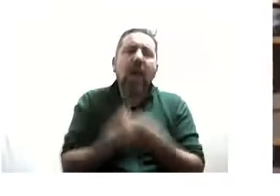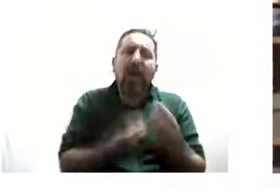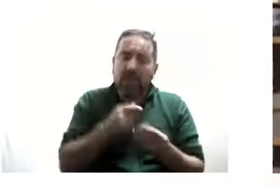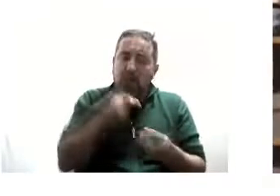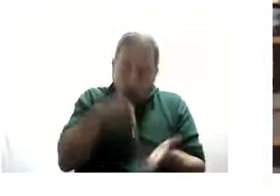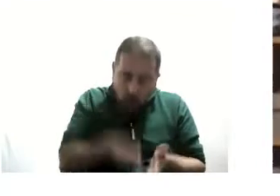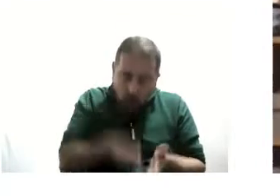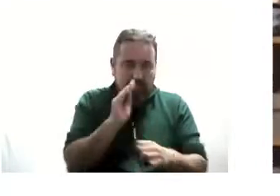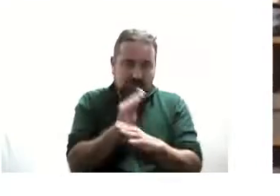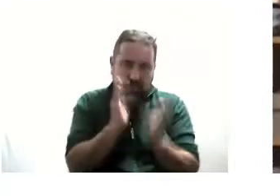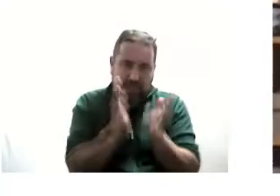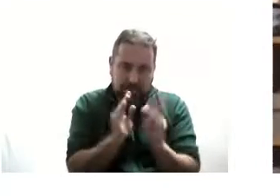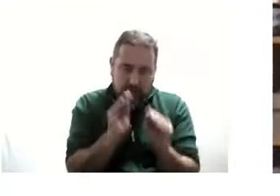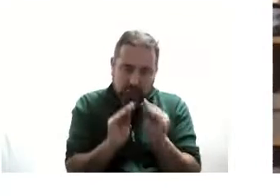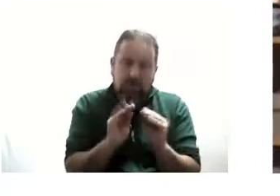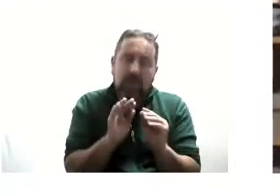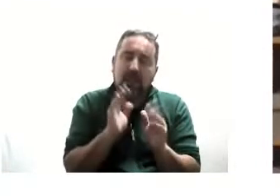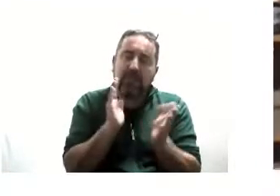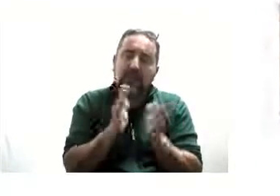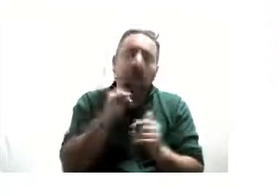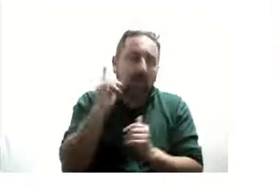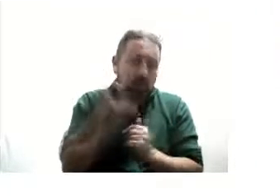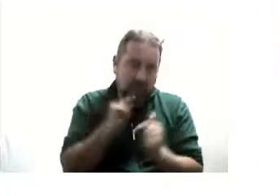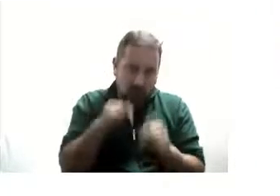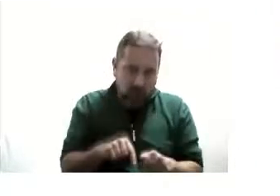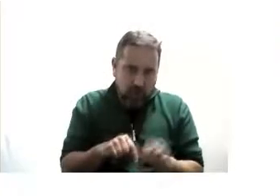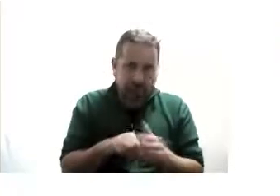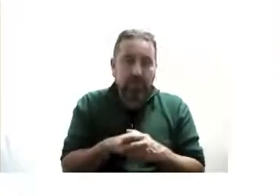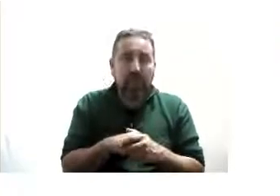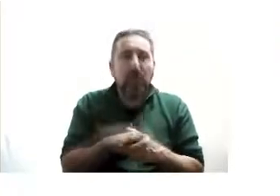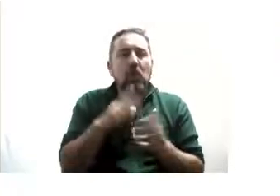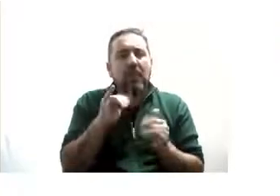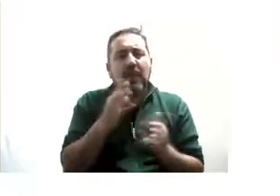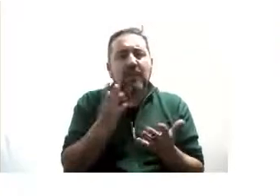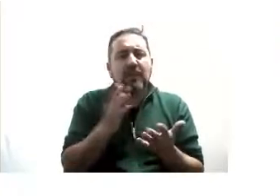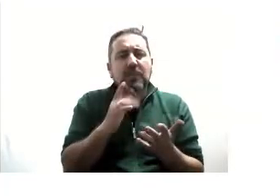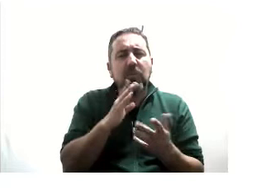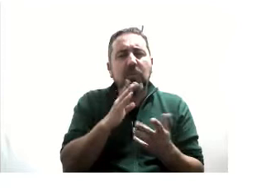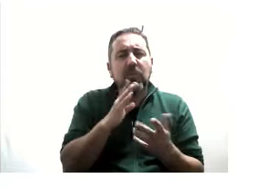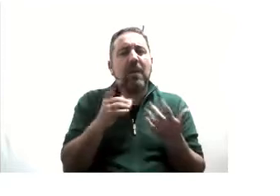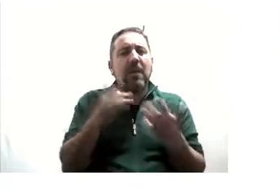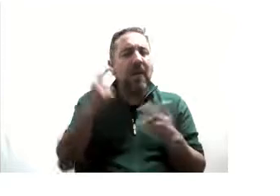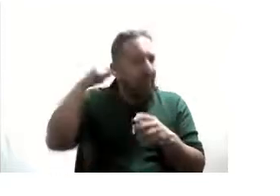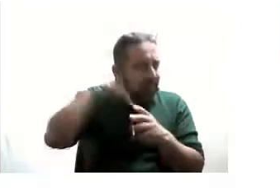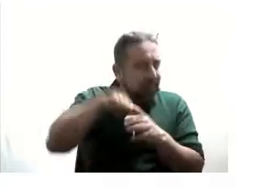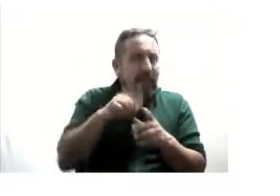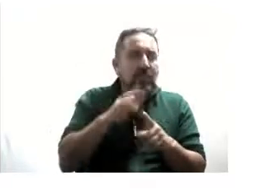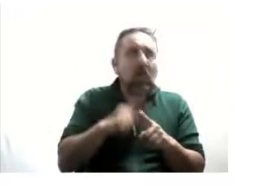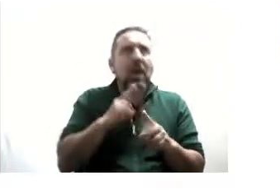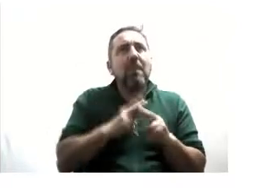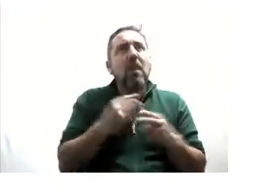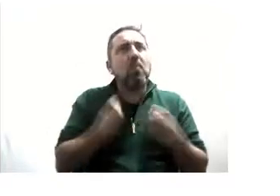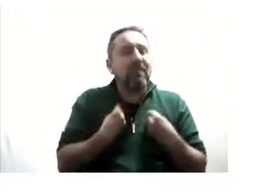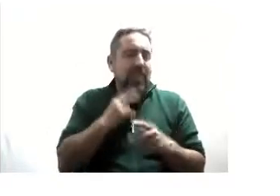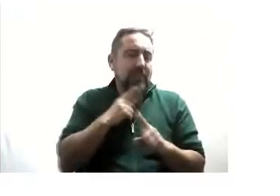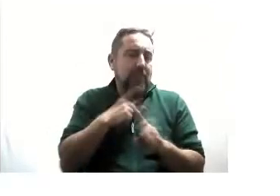hoy. Muy bien. Y bueno, ¿existiría una vida media de la parte interna? Esto con los años ya que